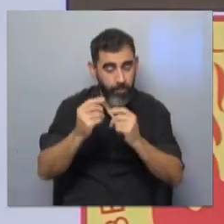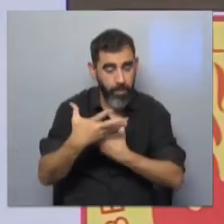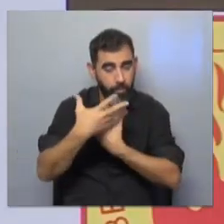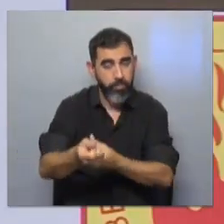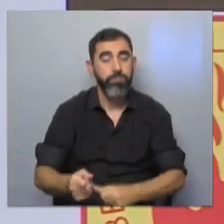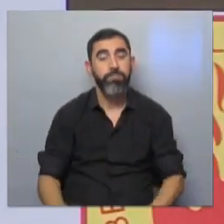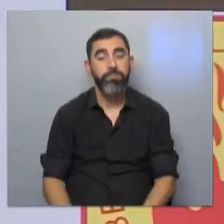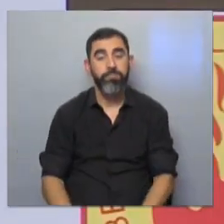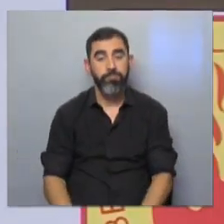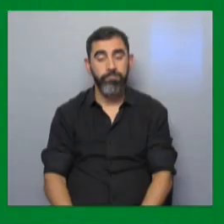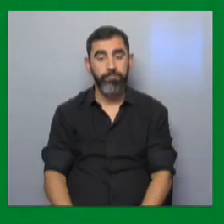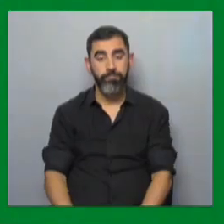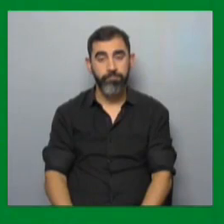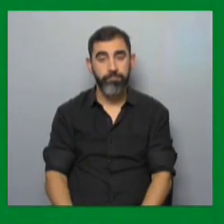desaparecidos.